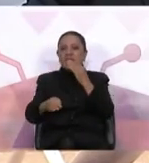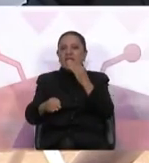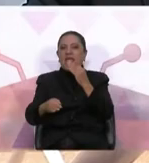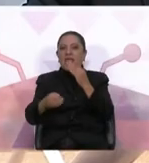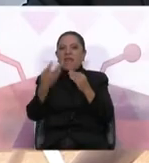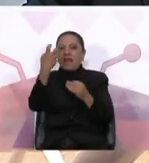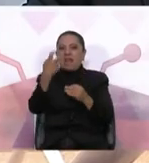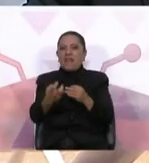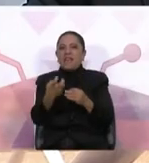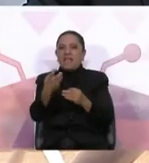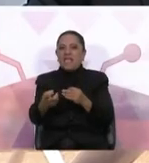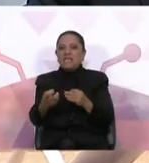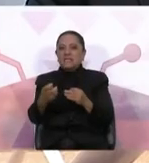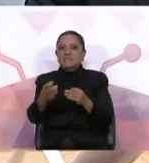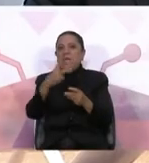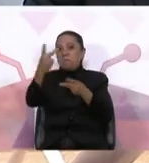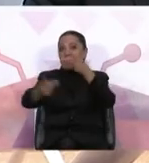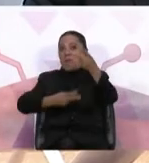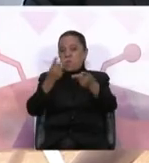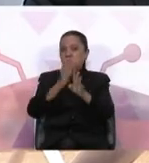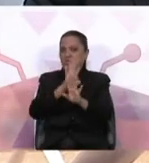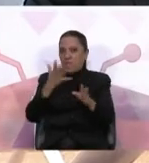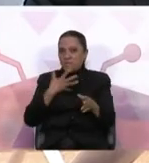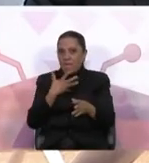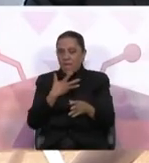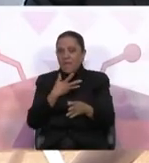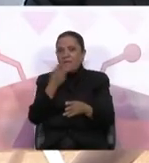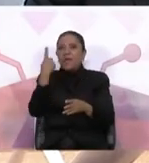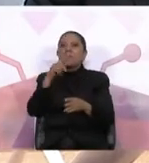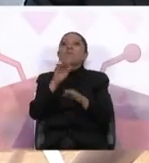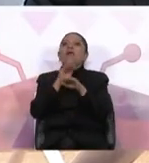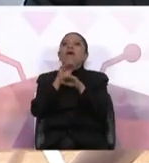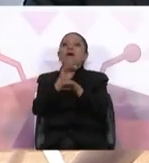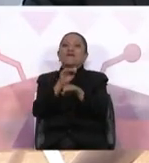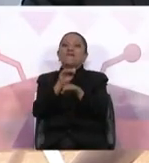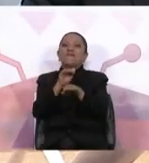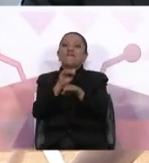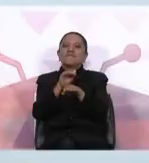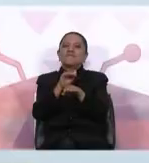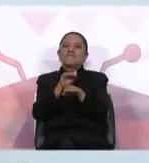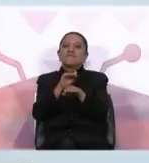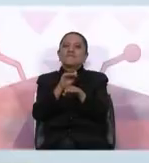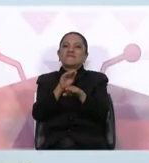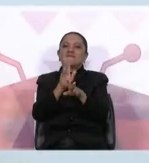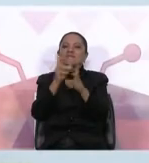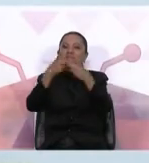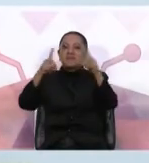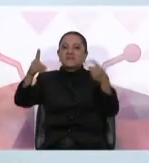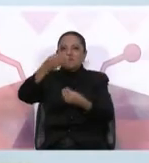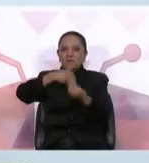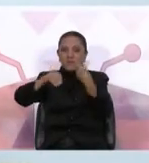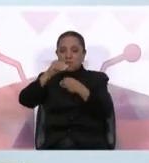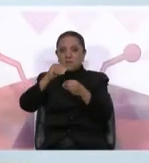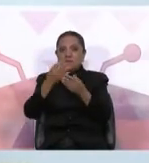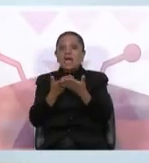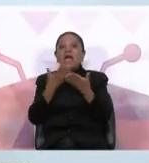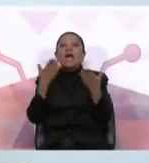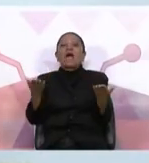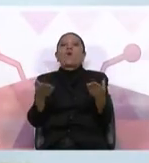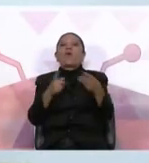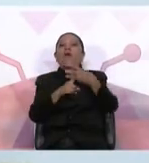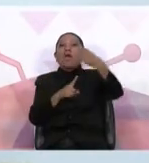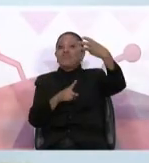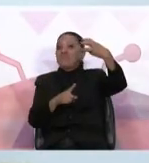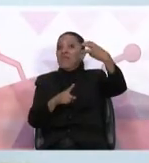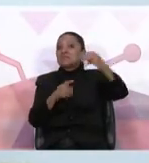ronda que hemos tenido para hablar acerca de desarrollo sustentable comenzamos entonces con el bloque 3 este es un